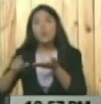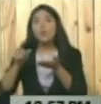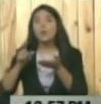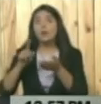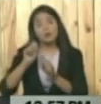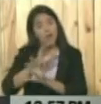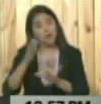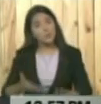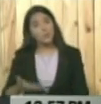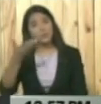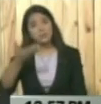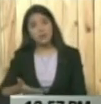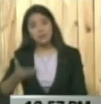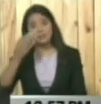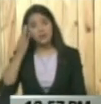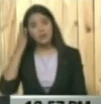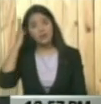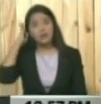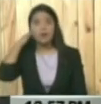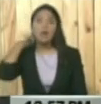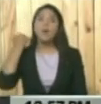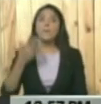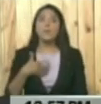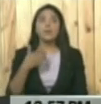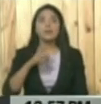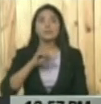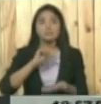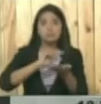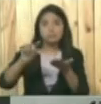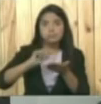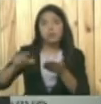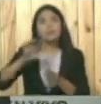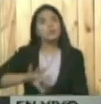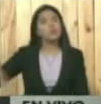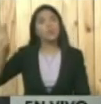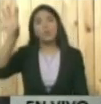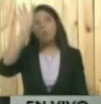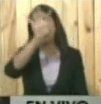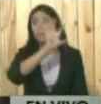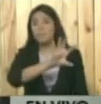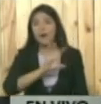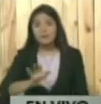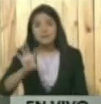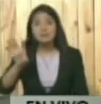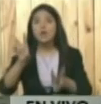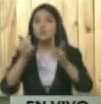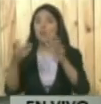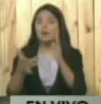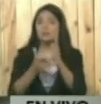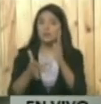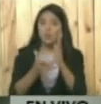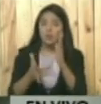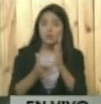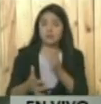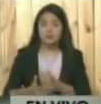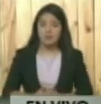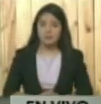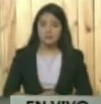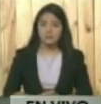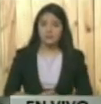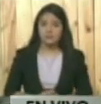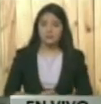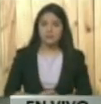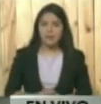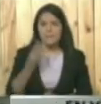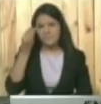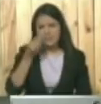clave. El acceso al financiamiento de nuestros países, el acceso a las nuevas tecnologías. Creemos